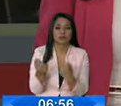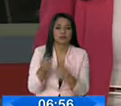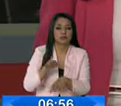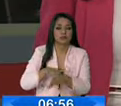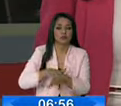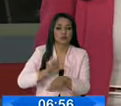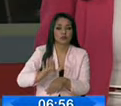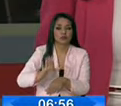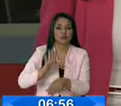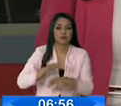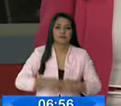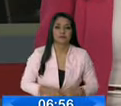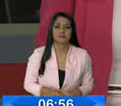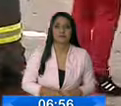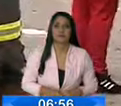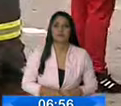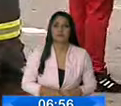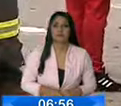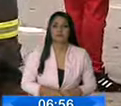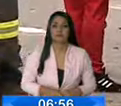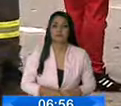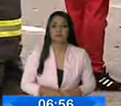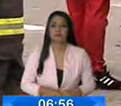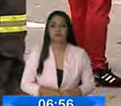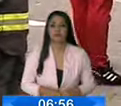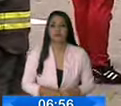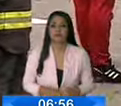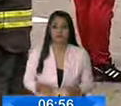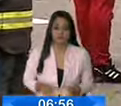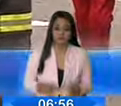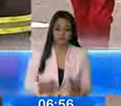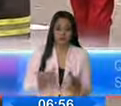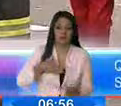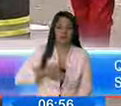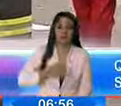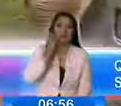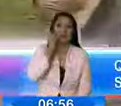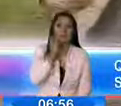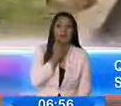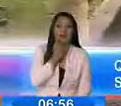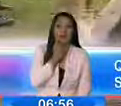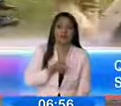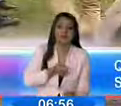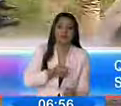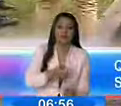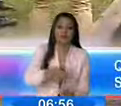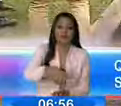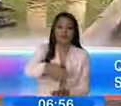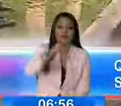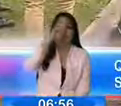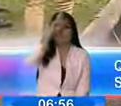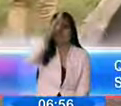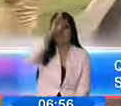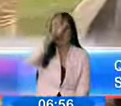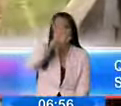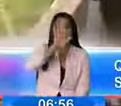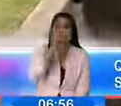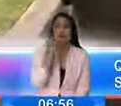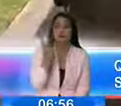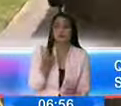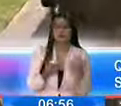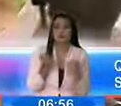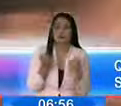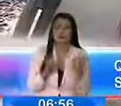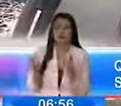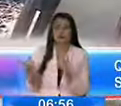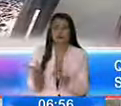en este siniestro. En la avenida Simón Bolívar, sobre la autopista General Rumiñahui, se produjo esta colisión entre dos vehículos